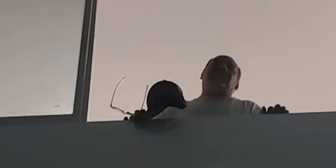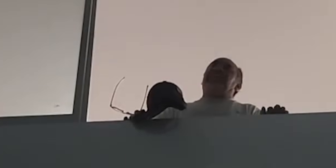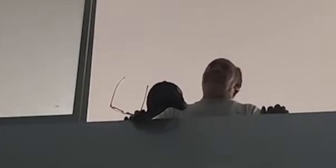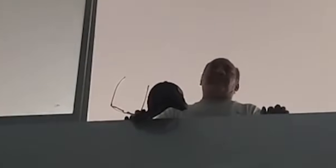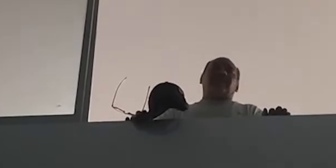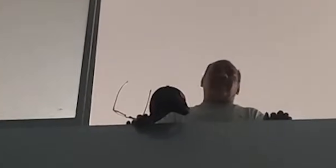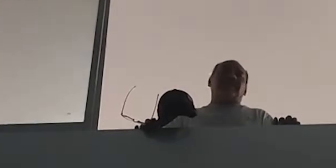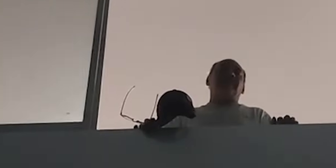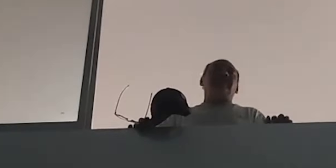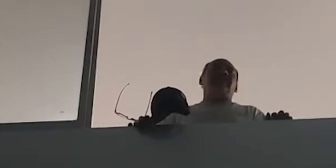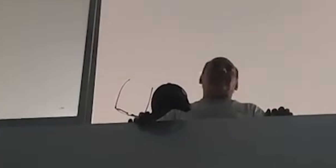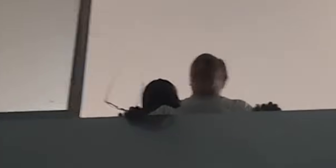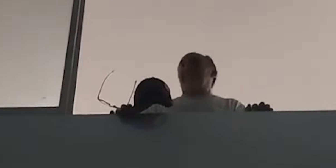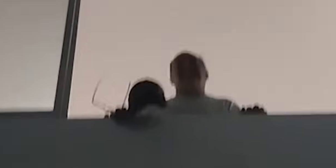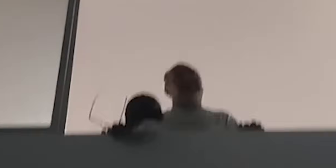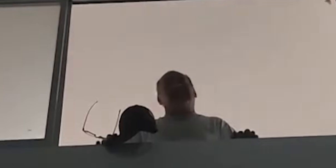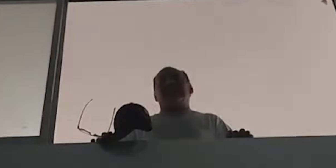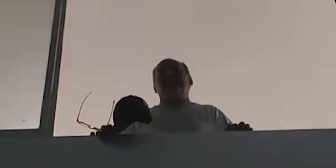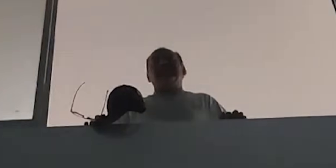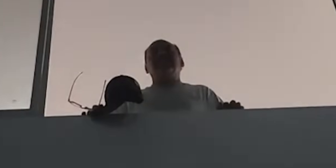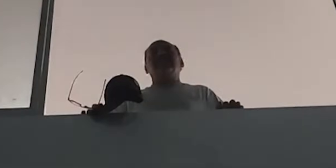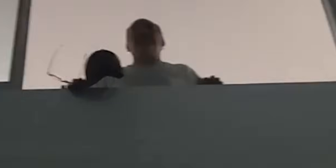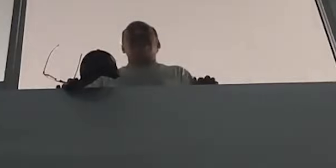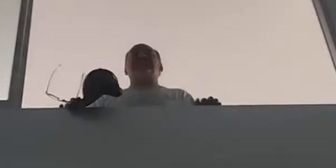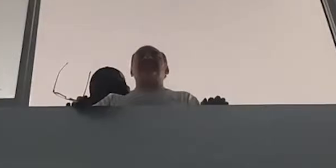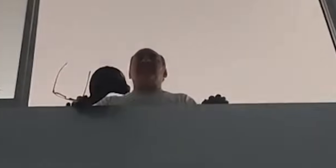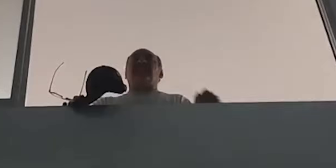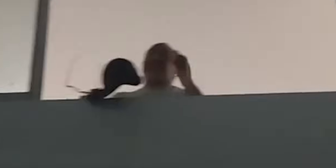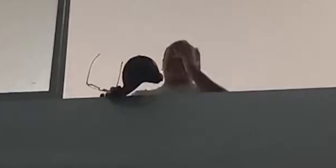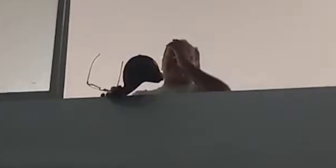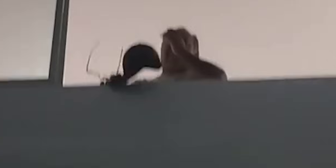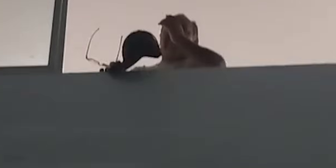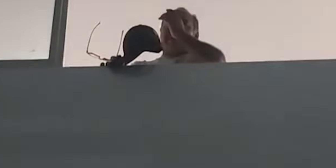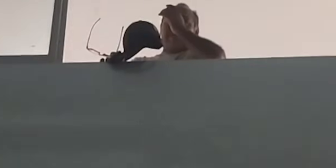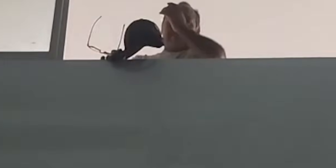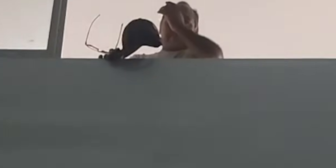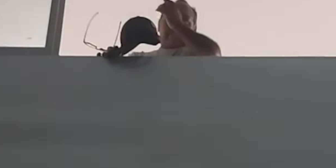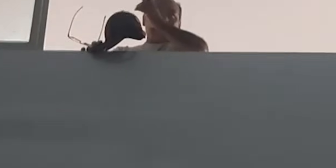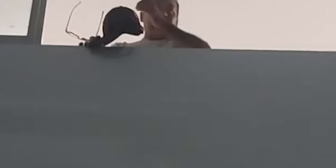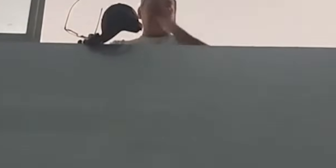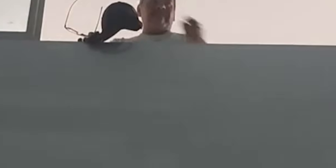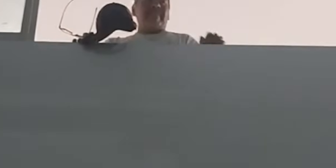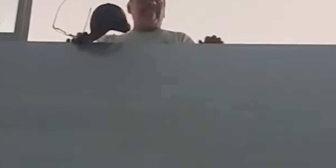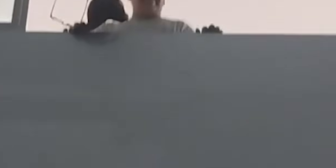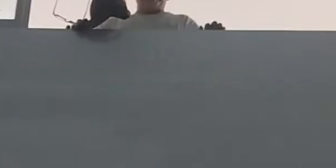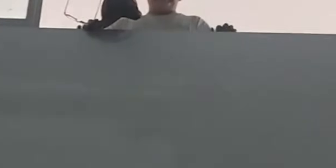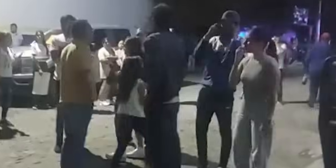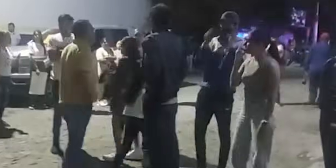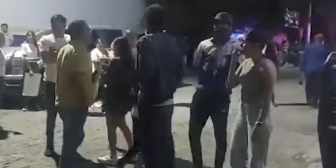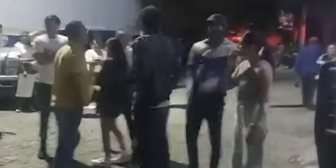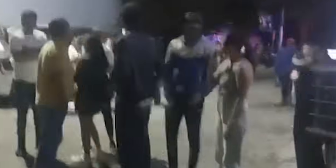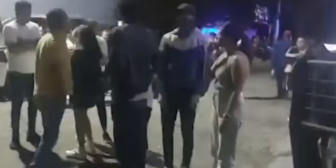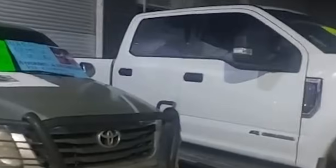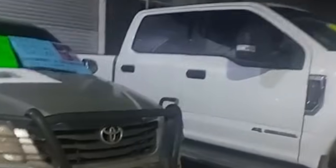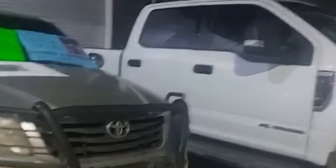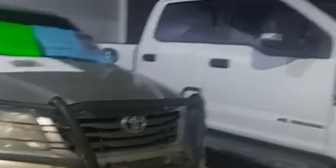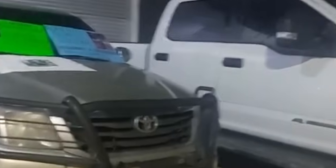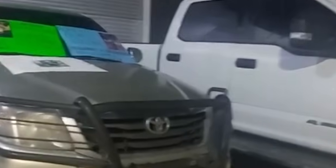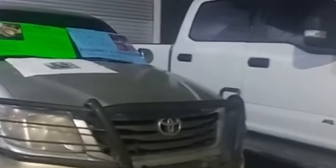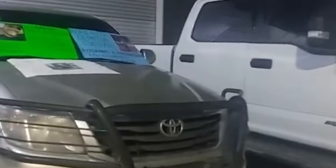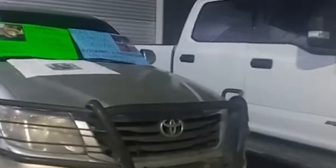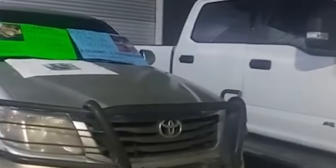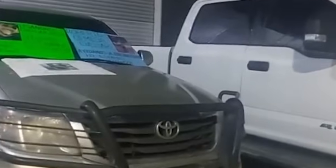familia y nos empezamos a dar cuenta poco a poco que esto no era necesariamente un asunto, como luego se dice de manera